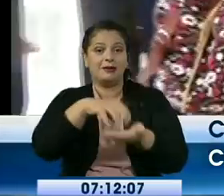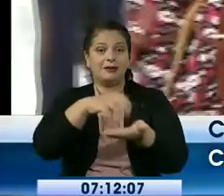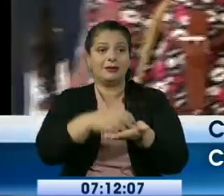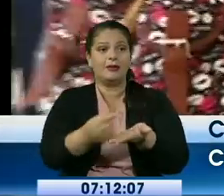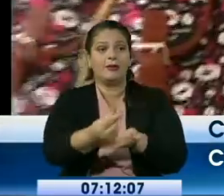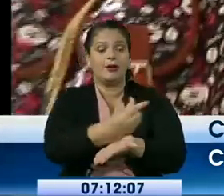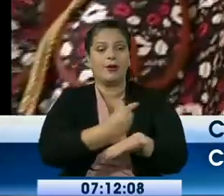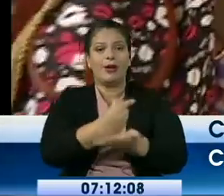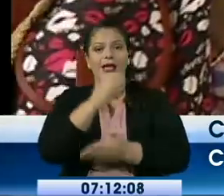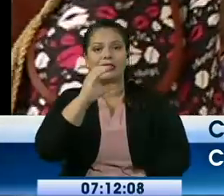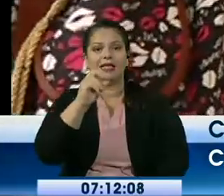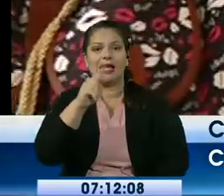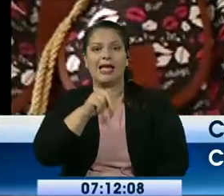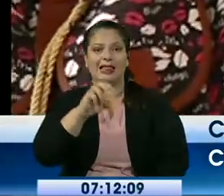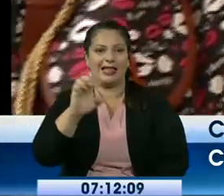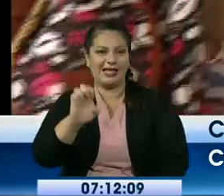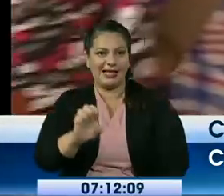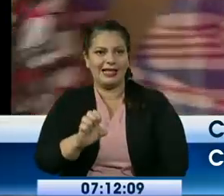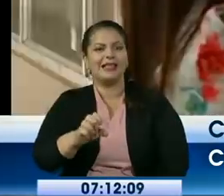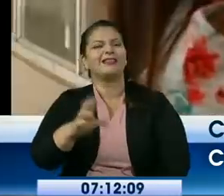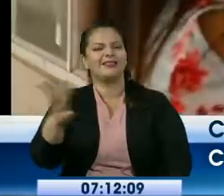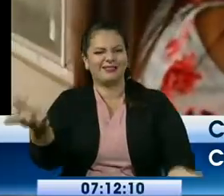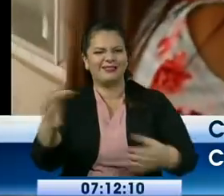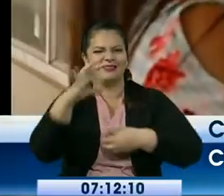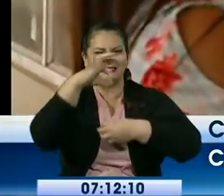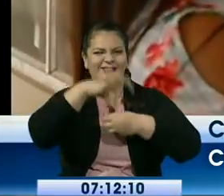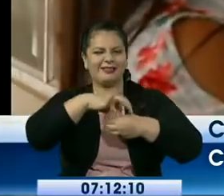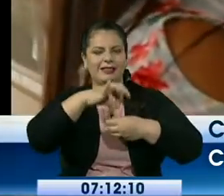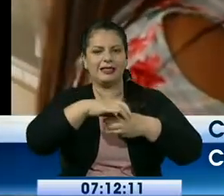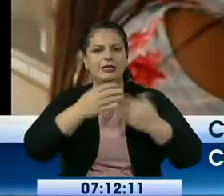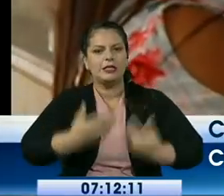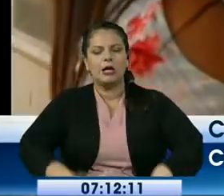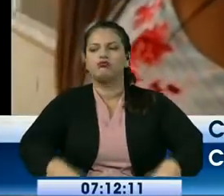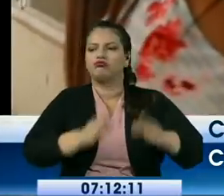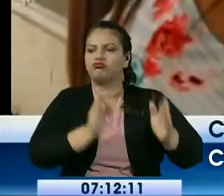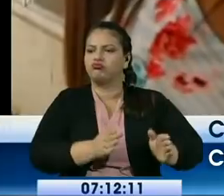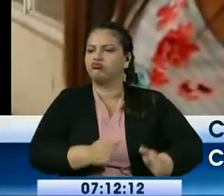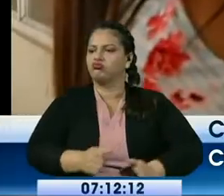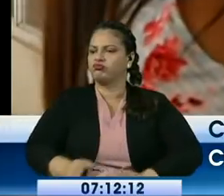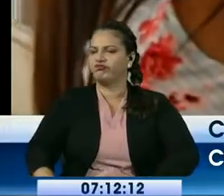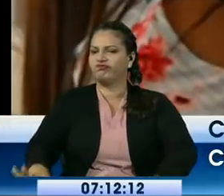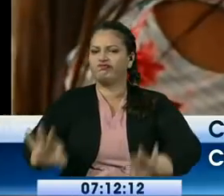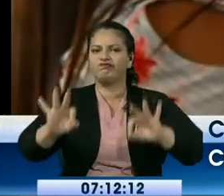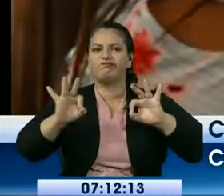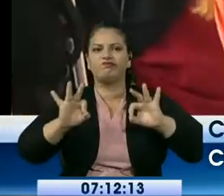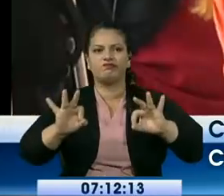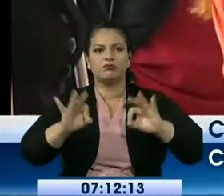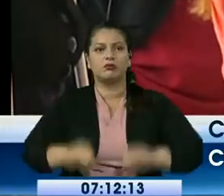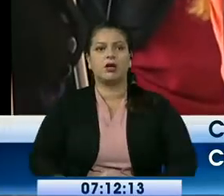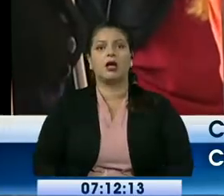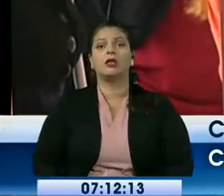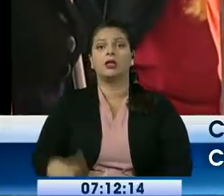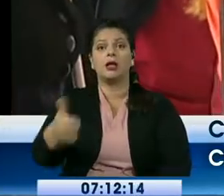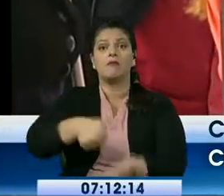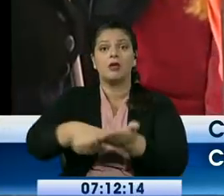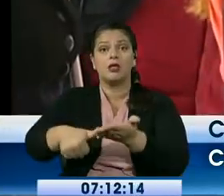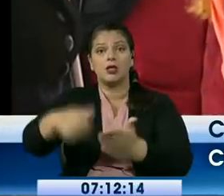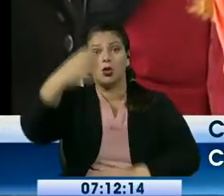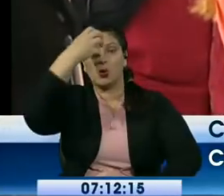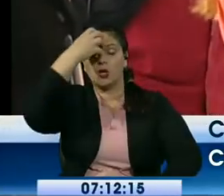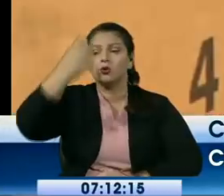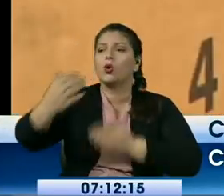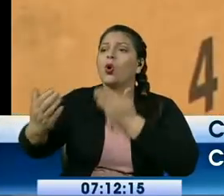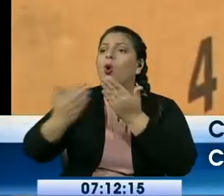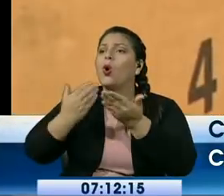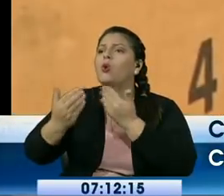simulacro lograron hacer algunos ajustes con el Ministerio de Educación por el tema de las instituciones educativas que estarán disponibles